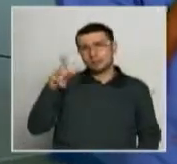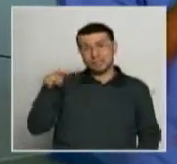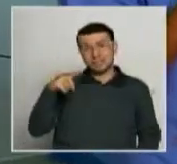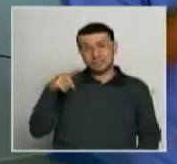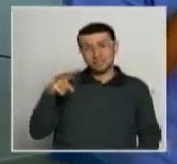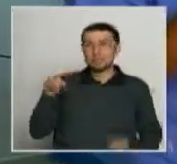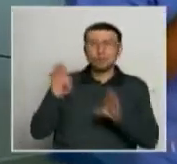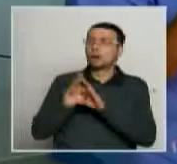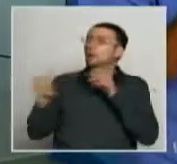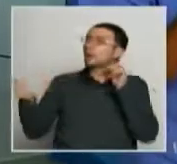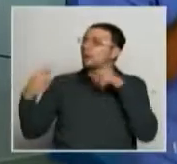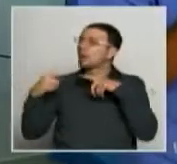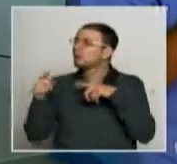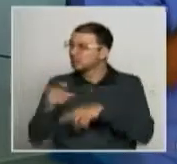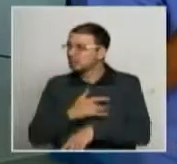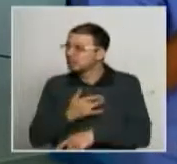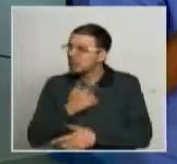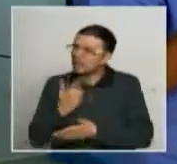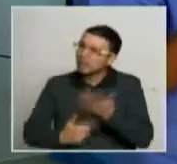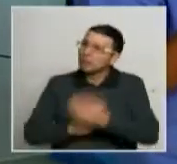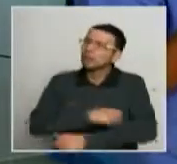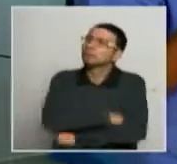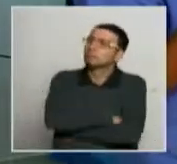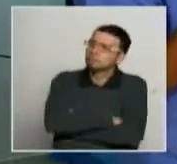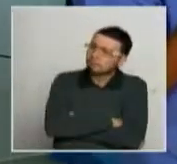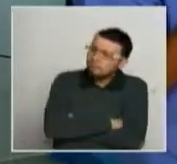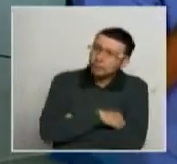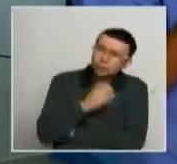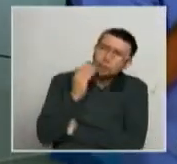inicialmente preguntando los síntomas,